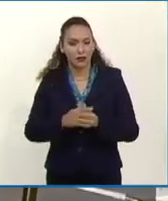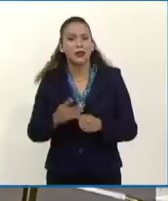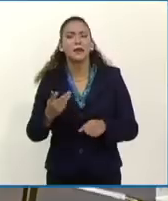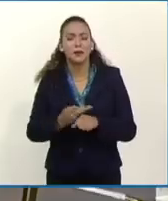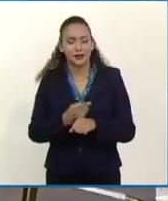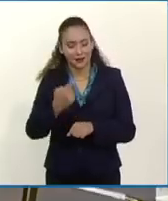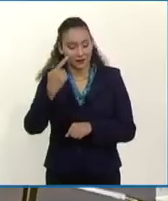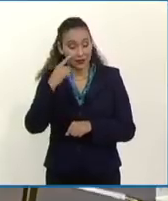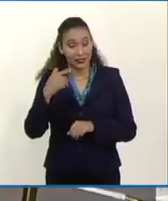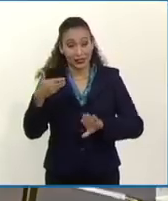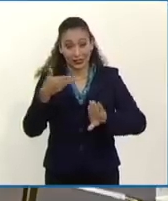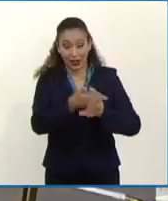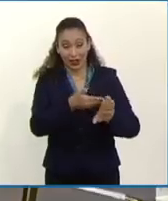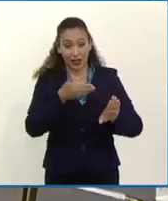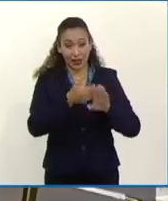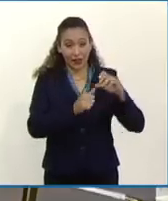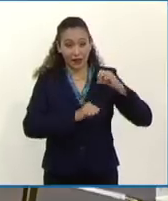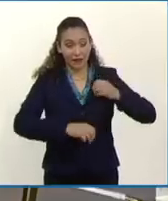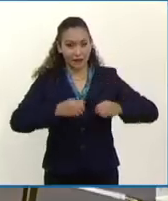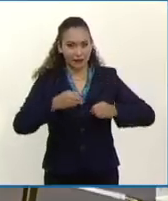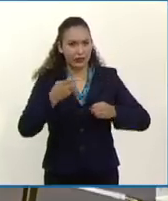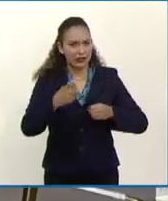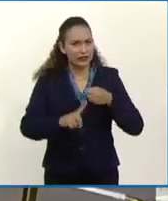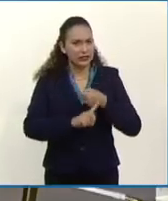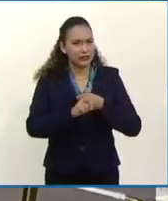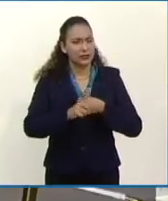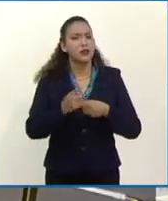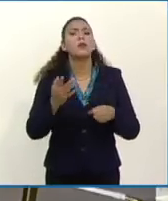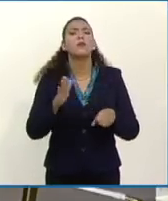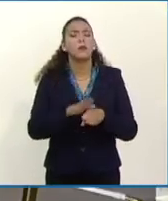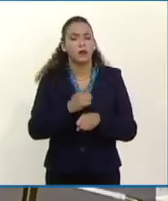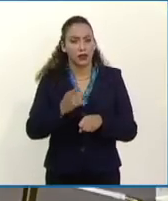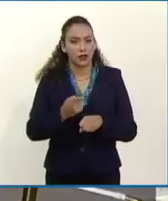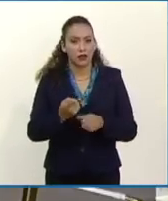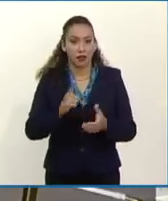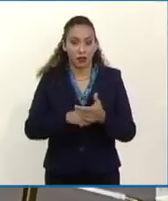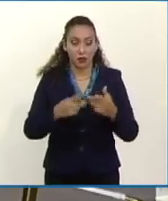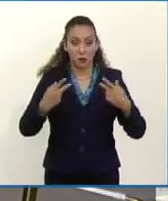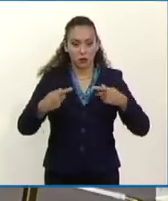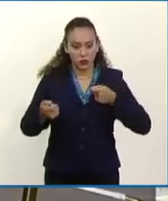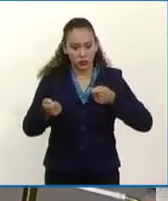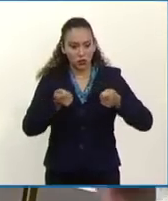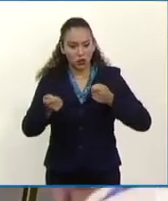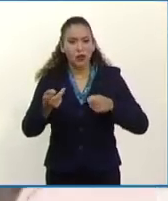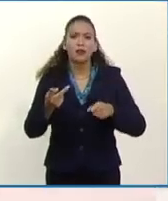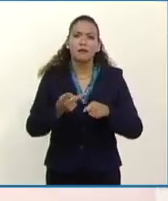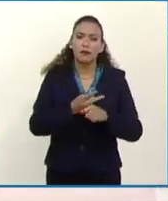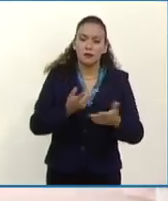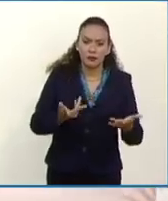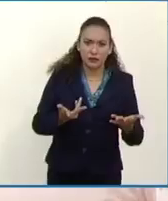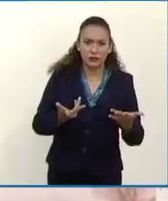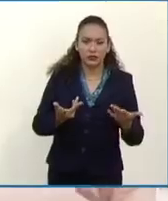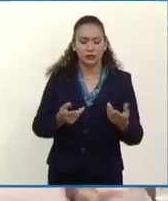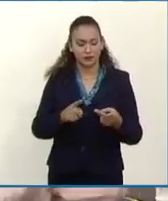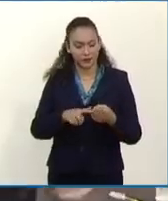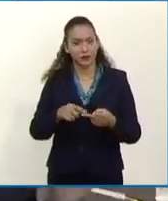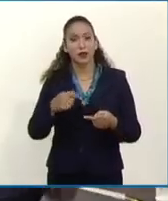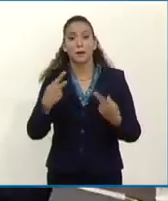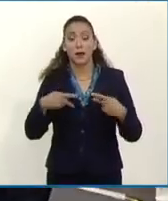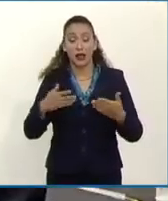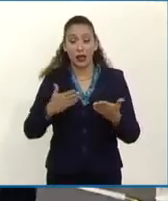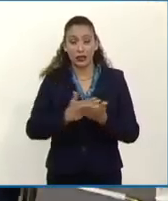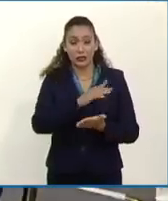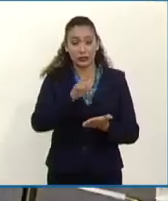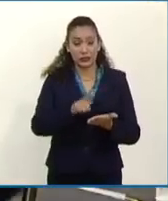Judicial no solo implica un impacto en su operación, sino que también limitaría el acceso a la justicia